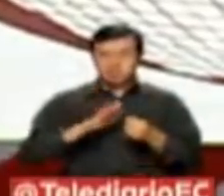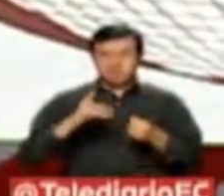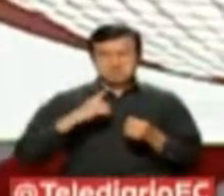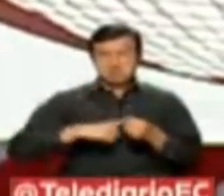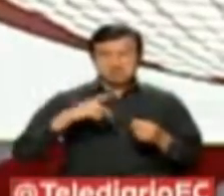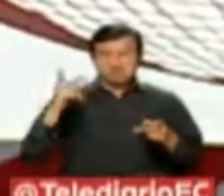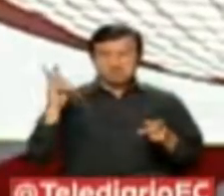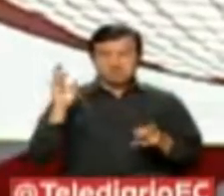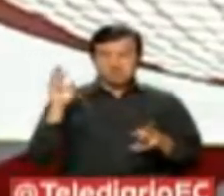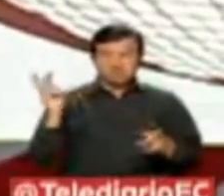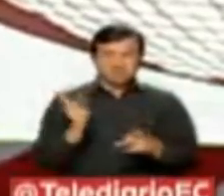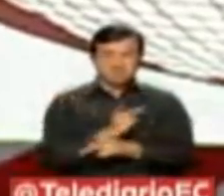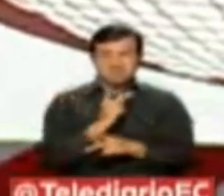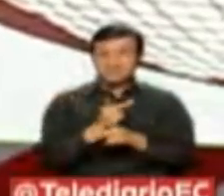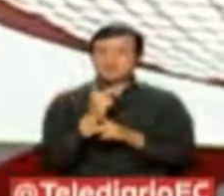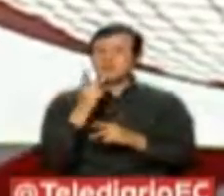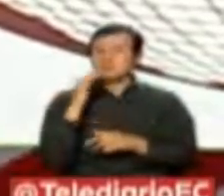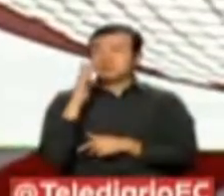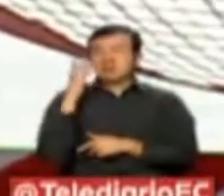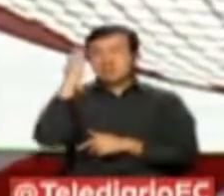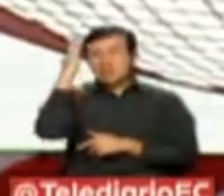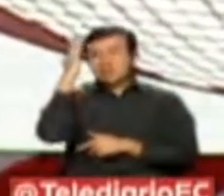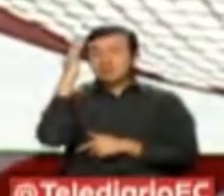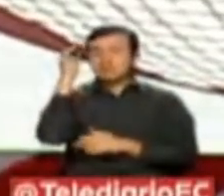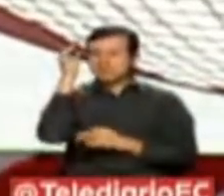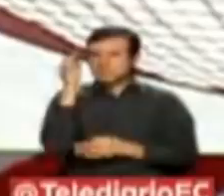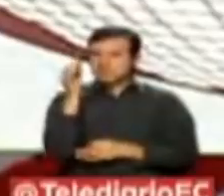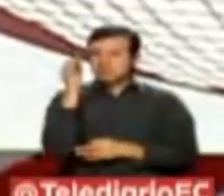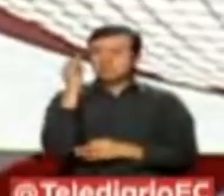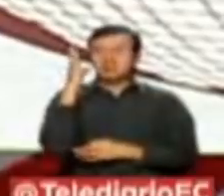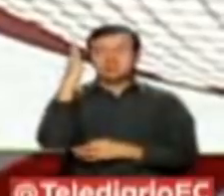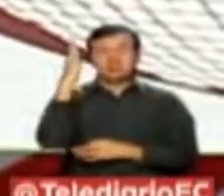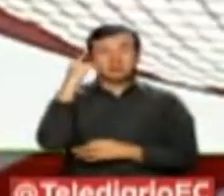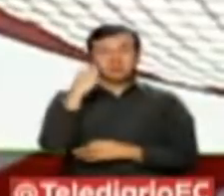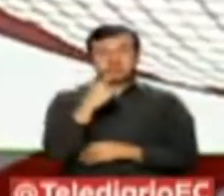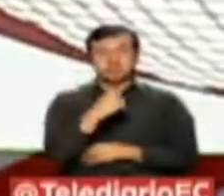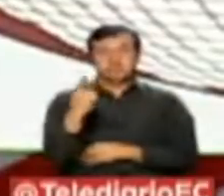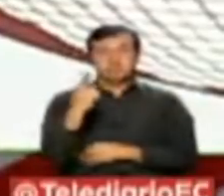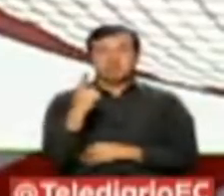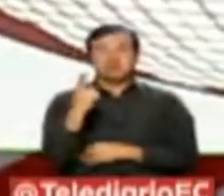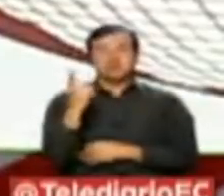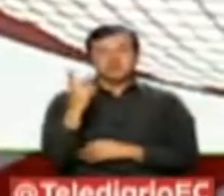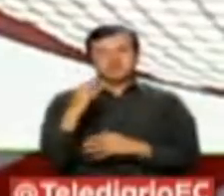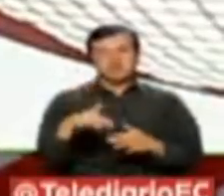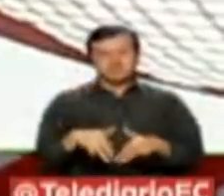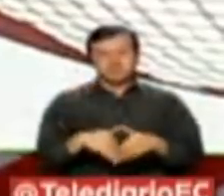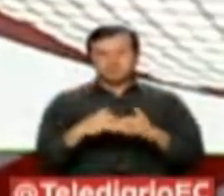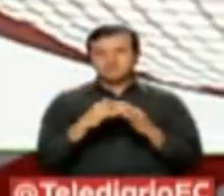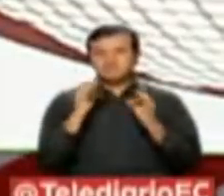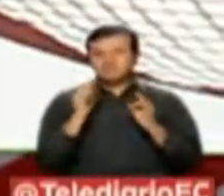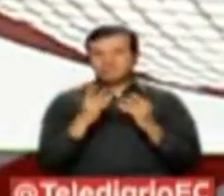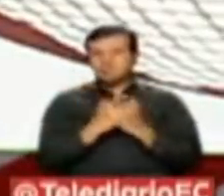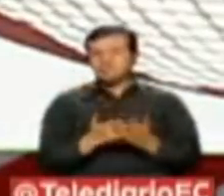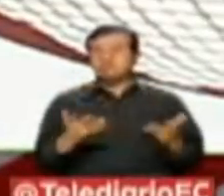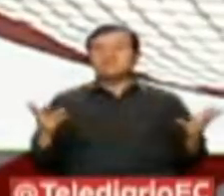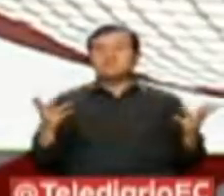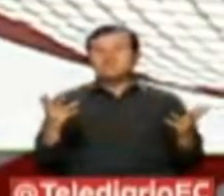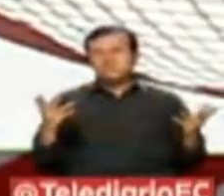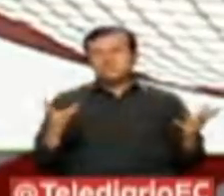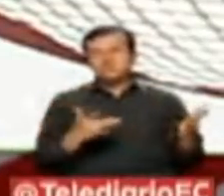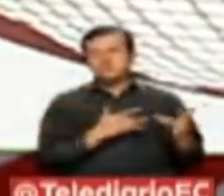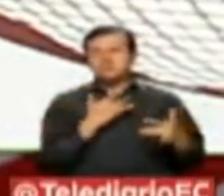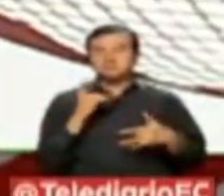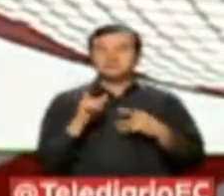entonces que la demanda sea una alcaldía va a tener que ver con una recuperación una recuperación del ánimo